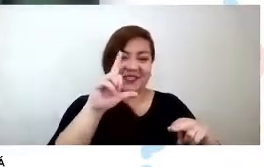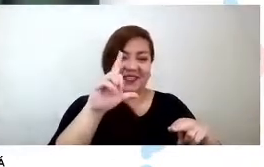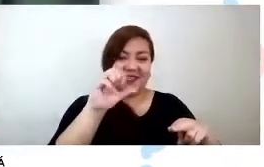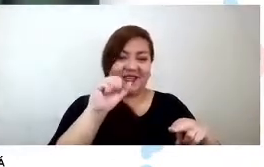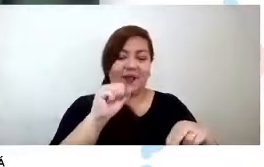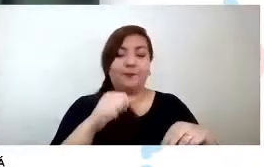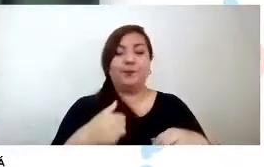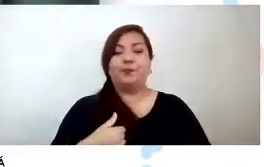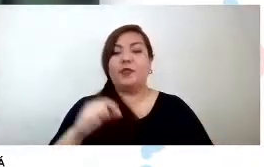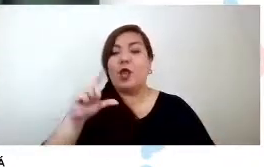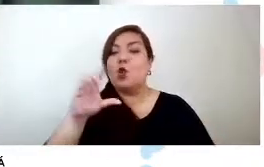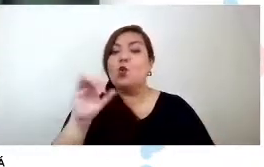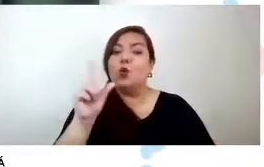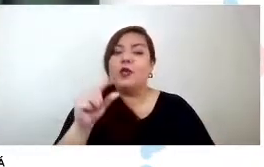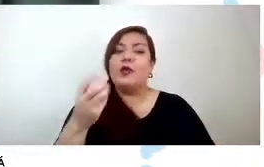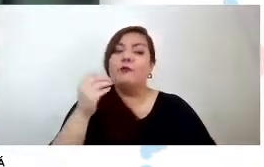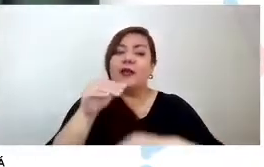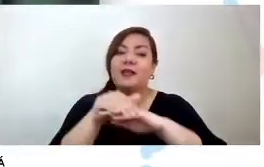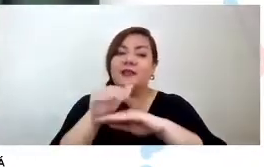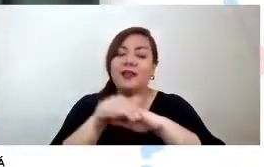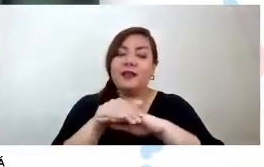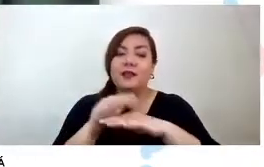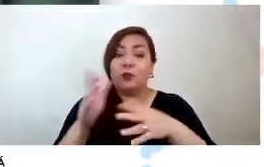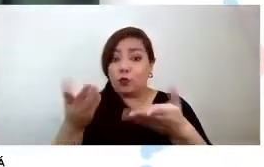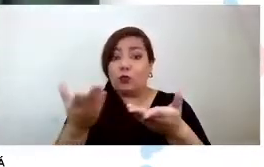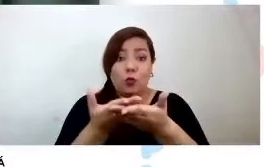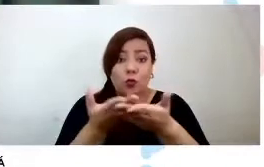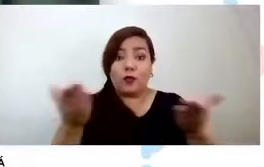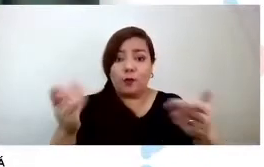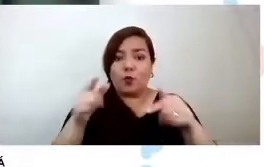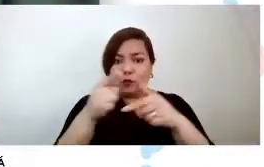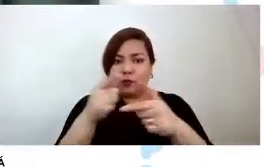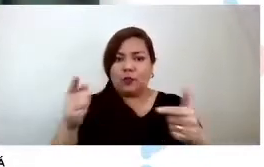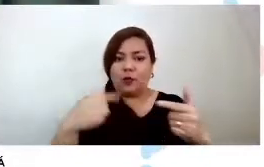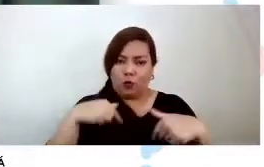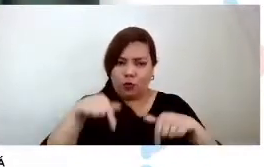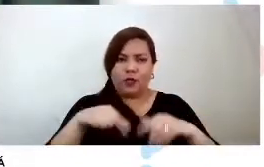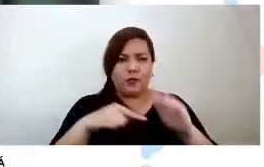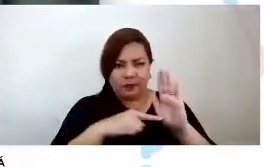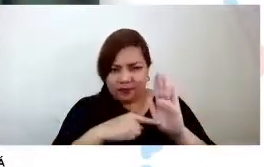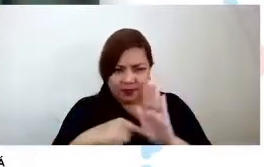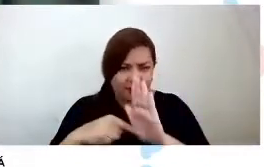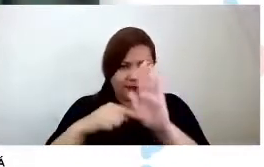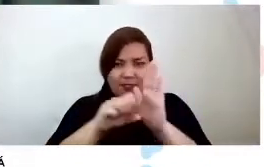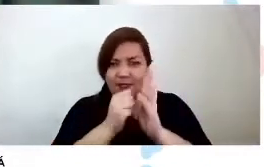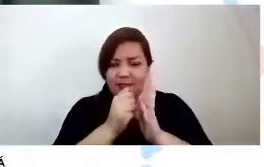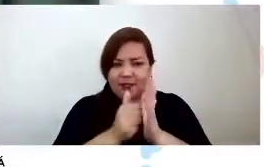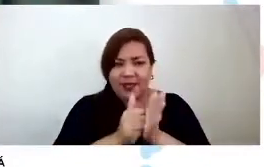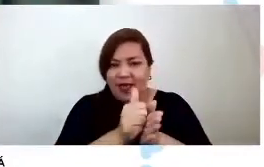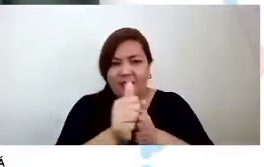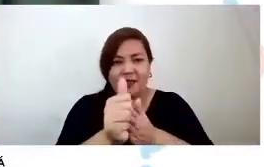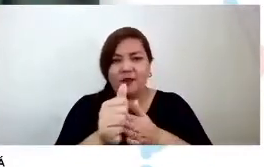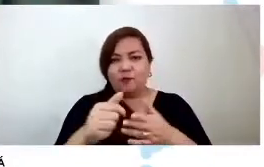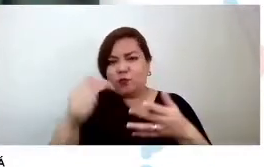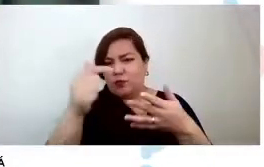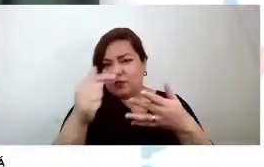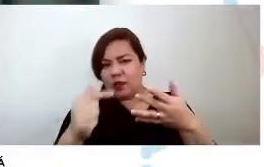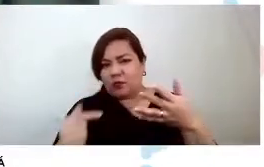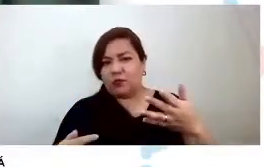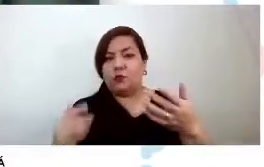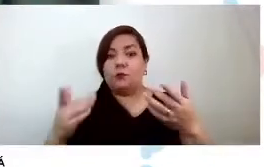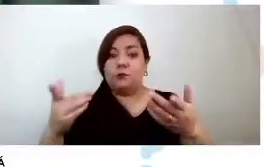Luis, buenas tardes ya. Los dejamos entonces con esta visita guiada virtual por estas colecciones, con esta